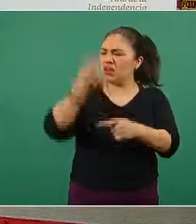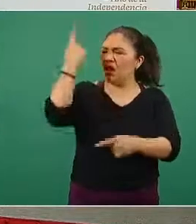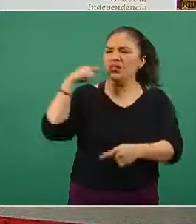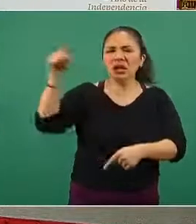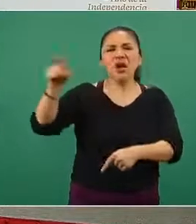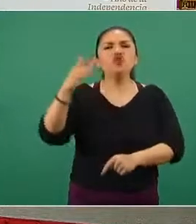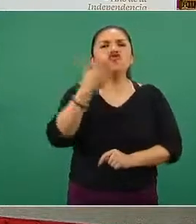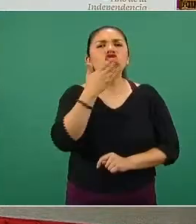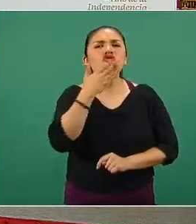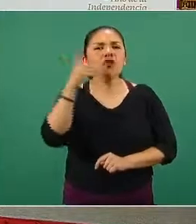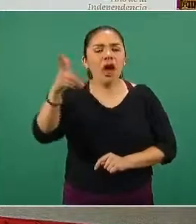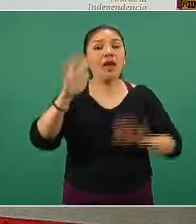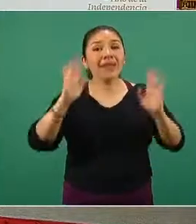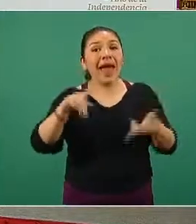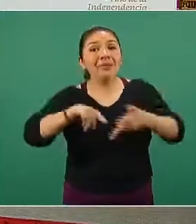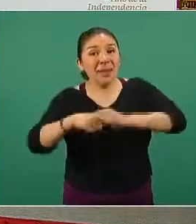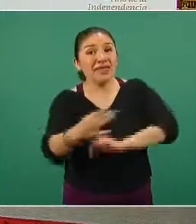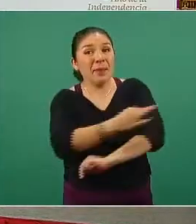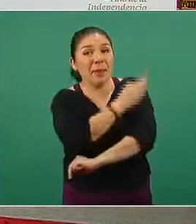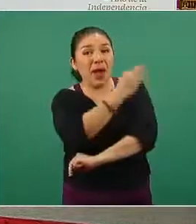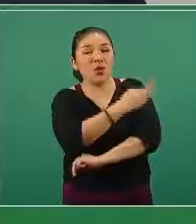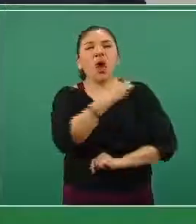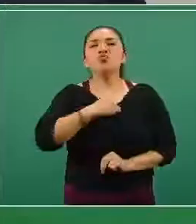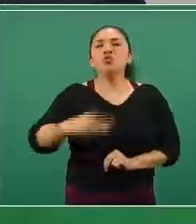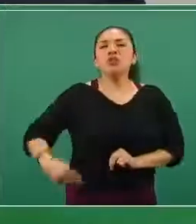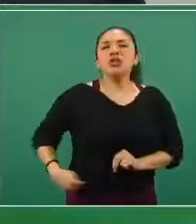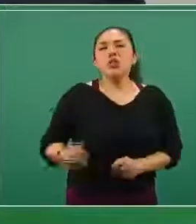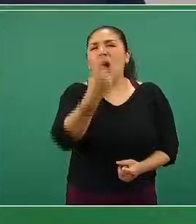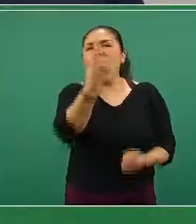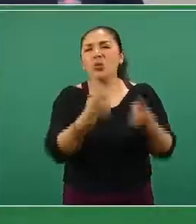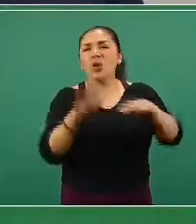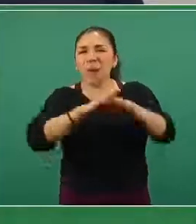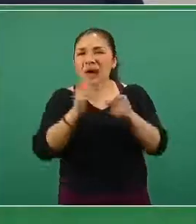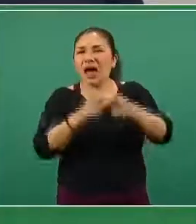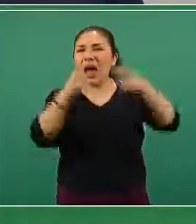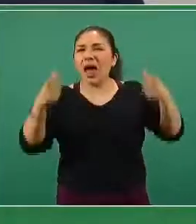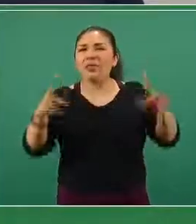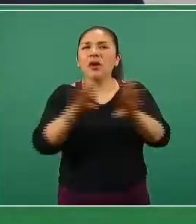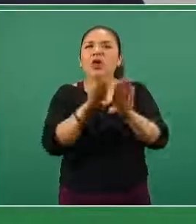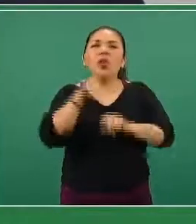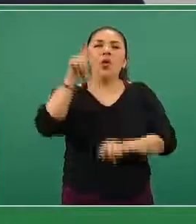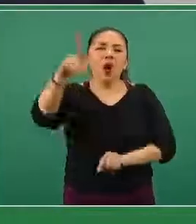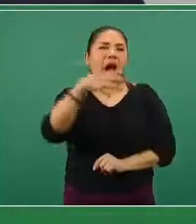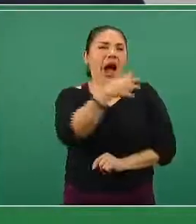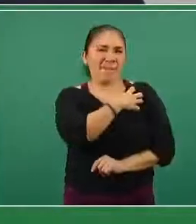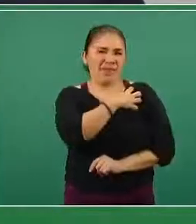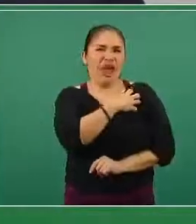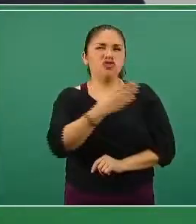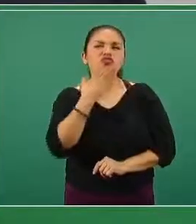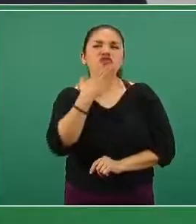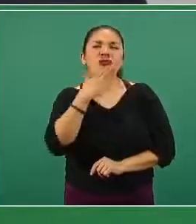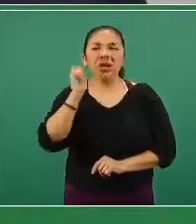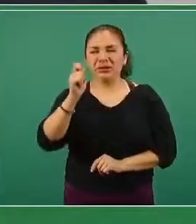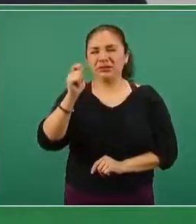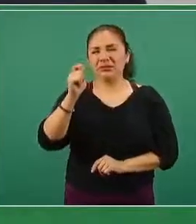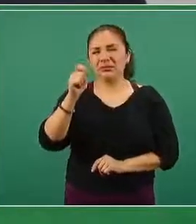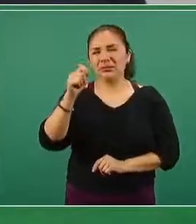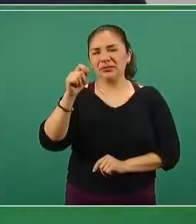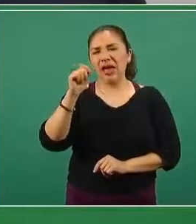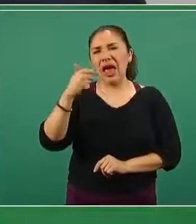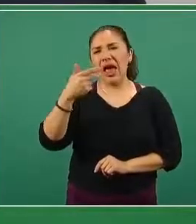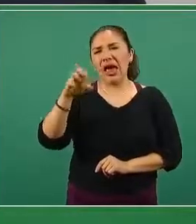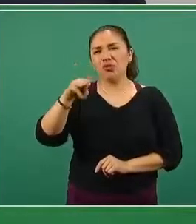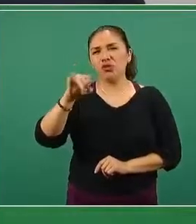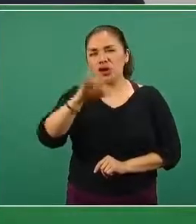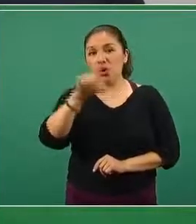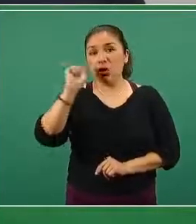de Sonora, donde empezaron la vacunación en municipios grandes como su municipio capital, que es Hermosillo, en donde la